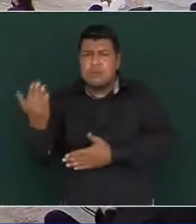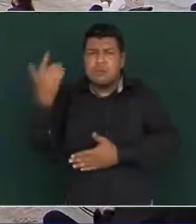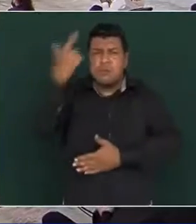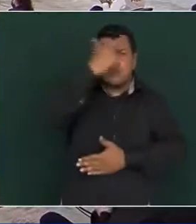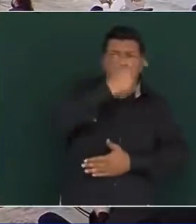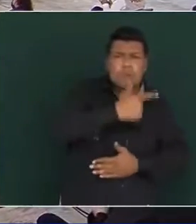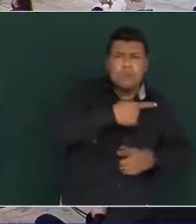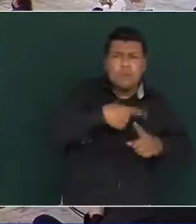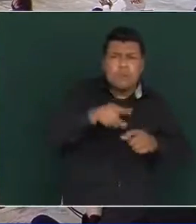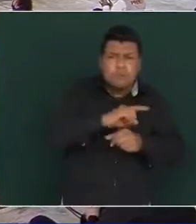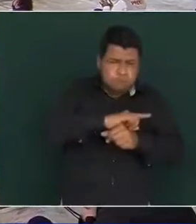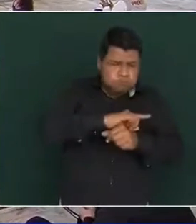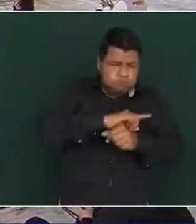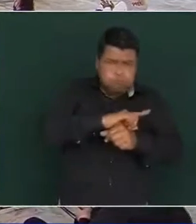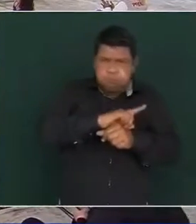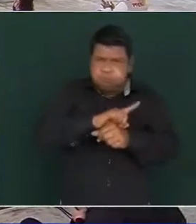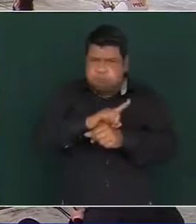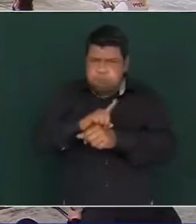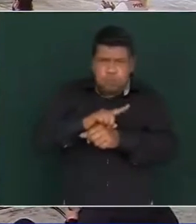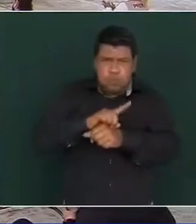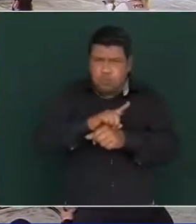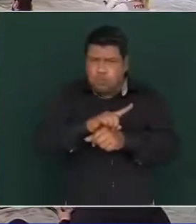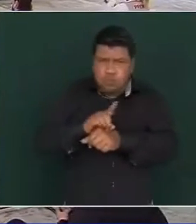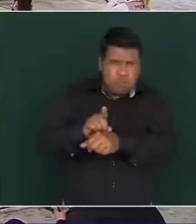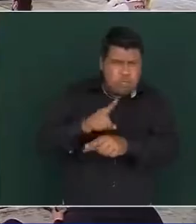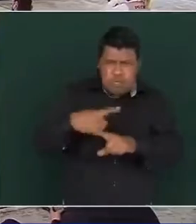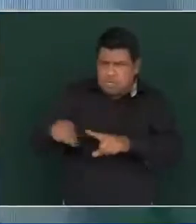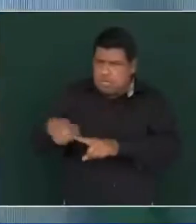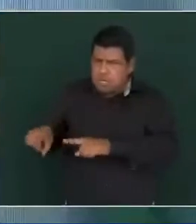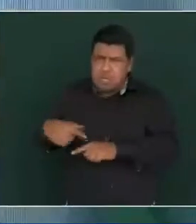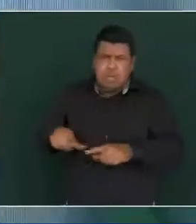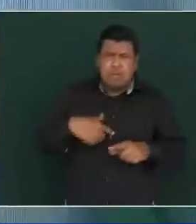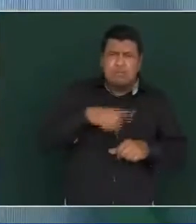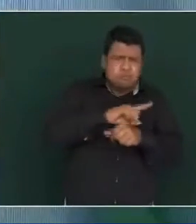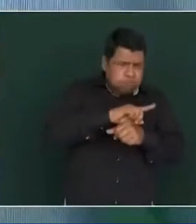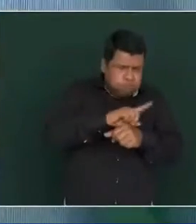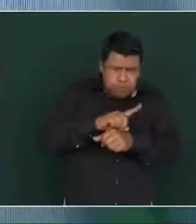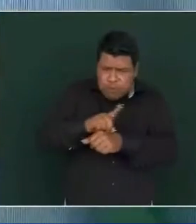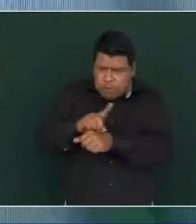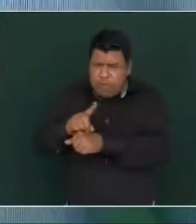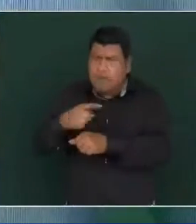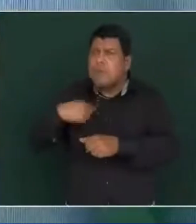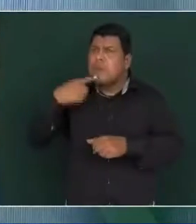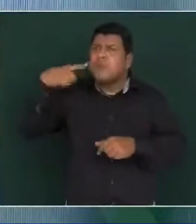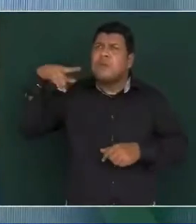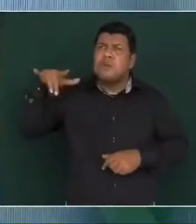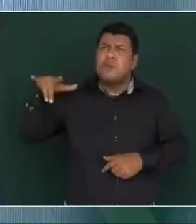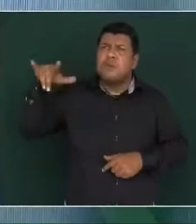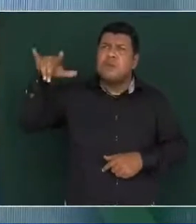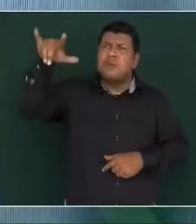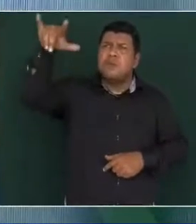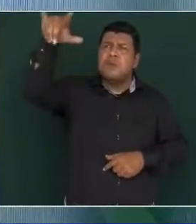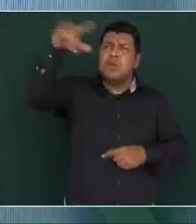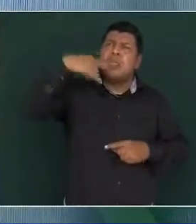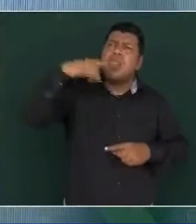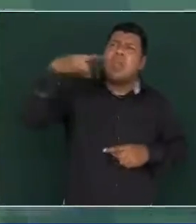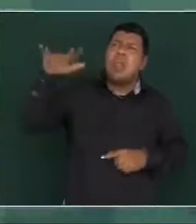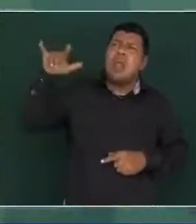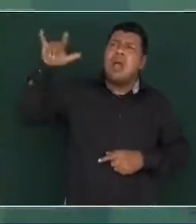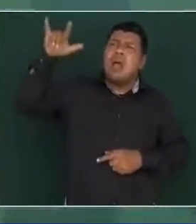radares, tiene un sistema que va a permitir dirigir a los aviones directamente a